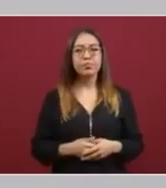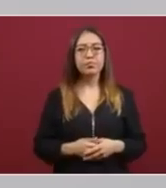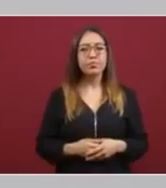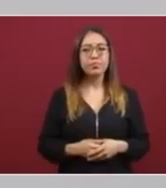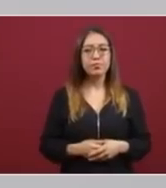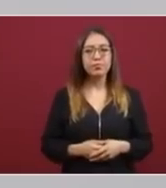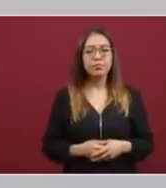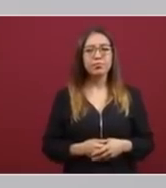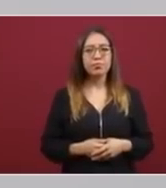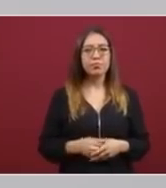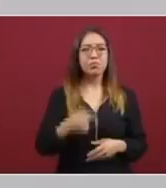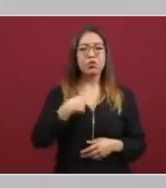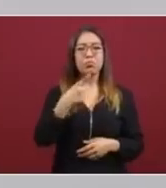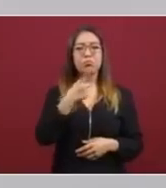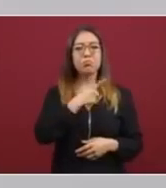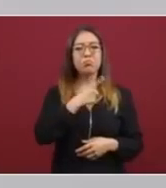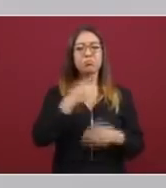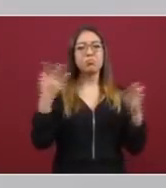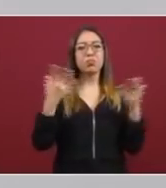predomina el individualismo,